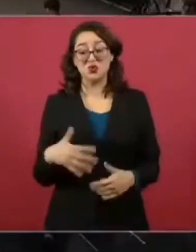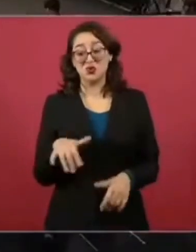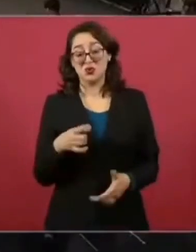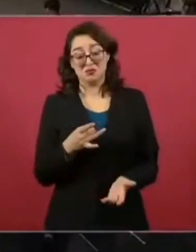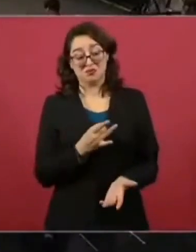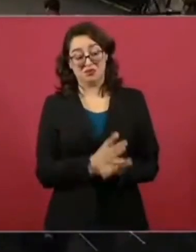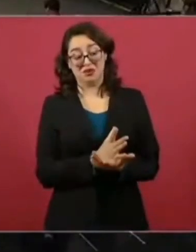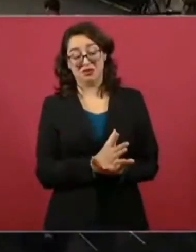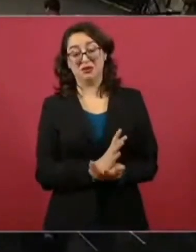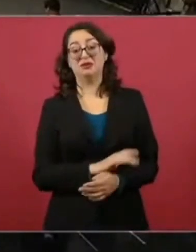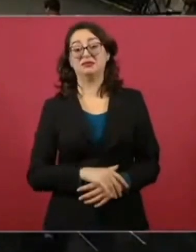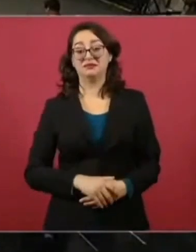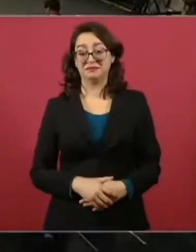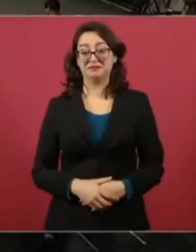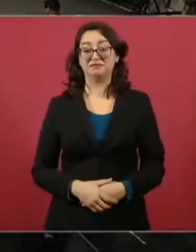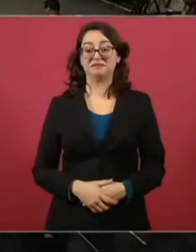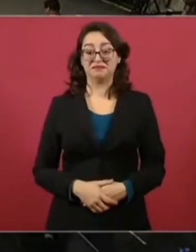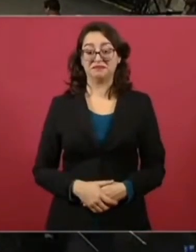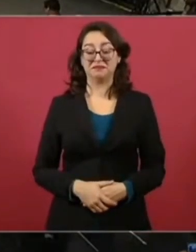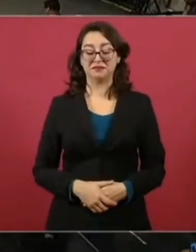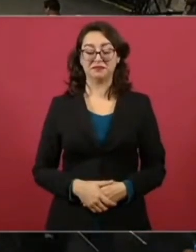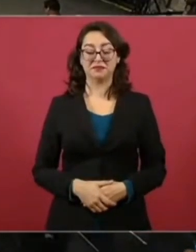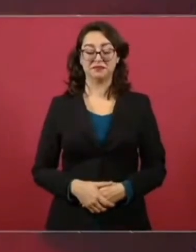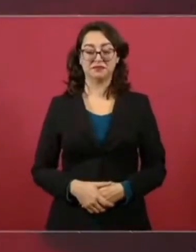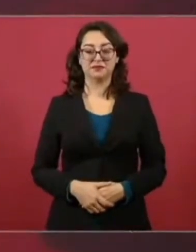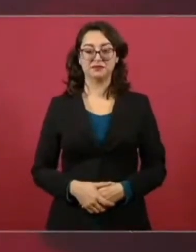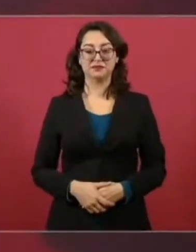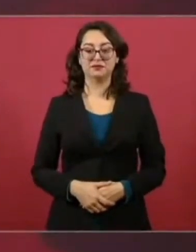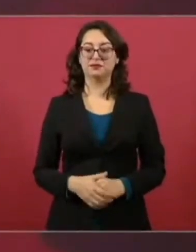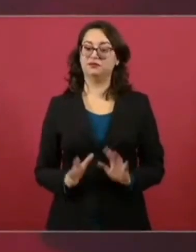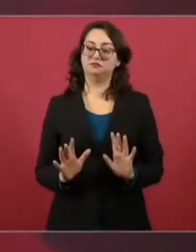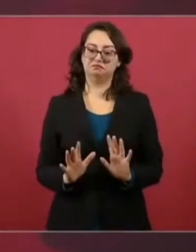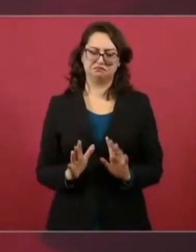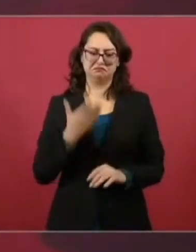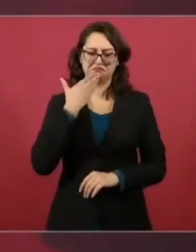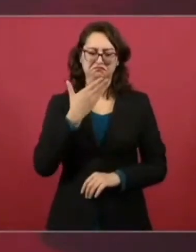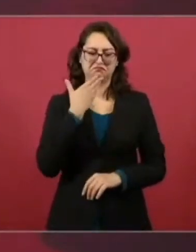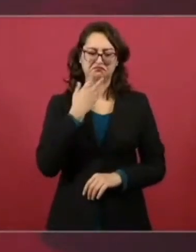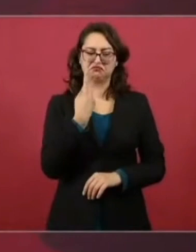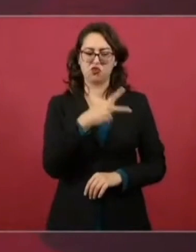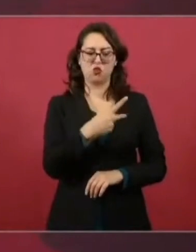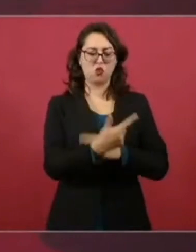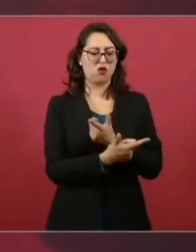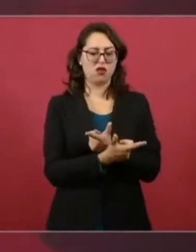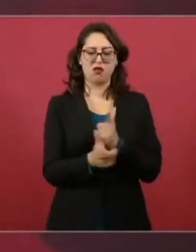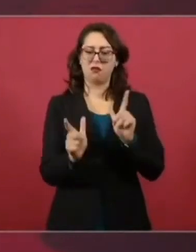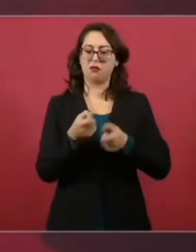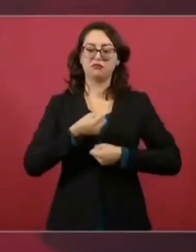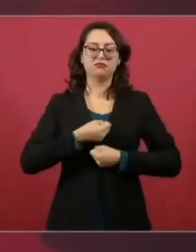pero por encima de todo, la libertad.